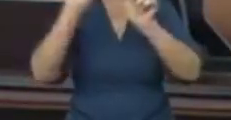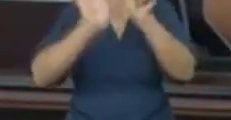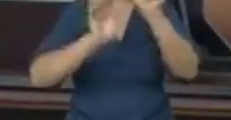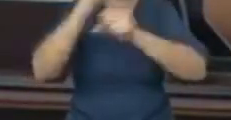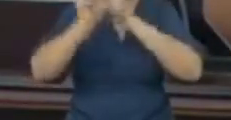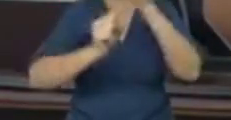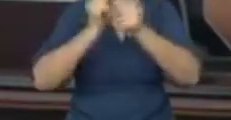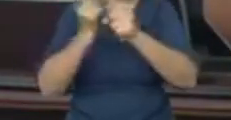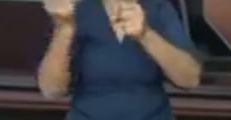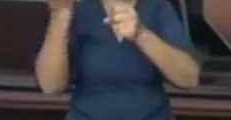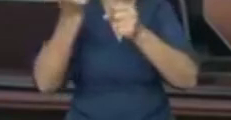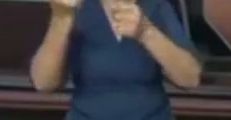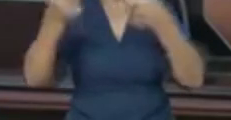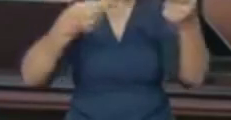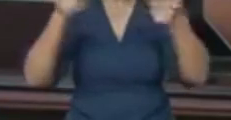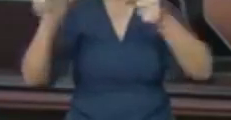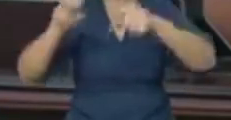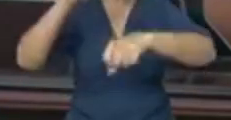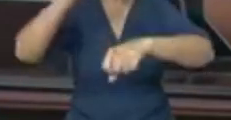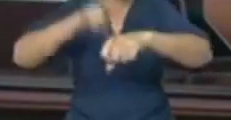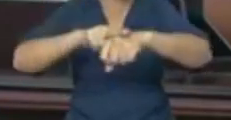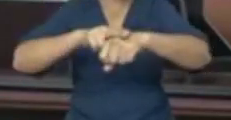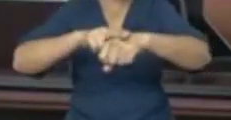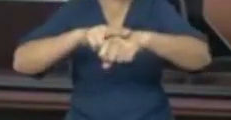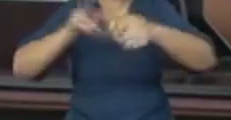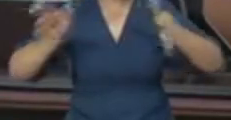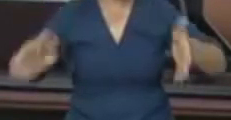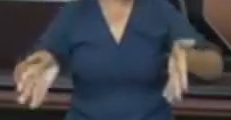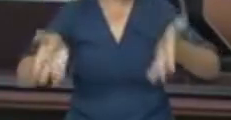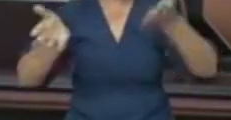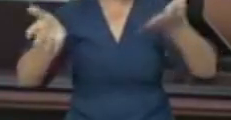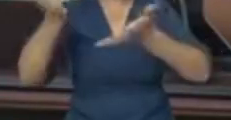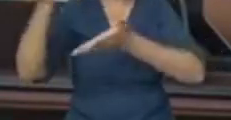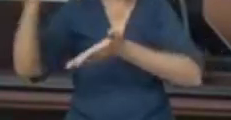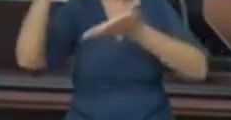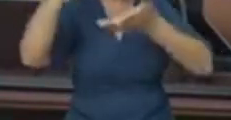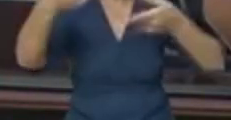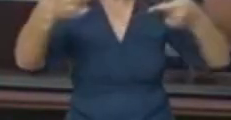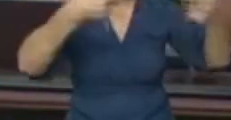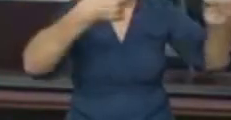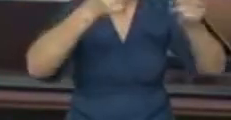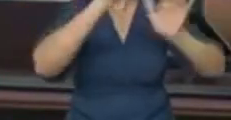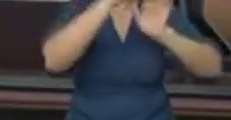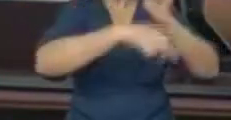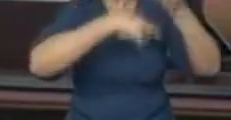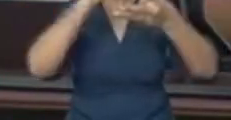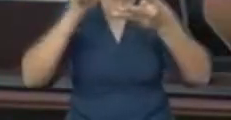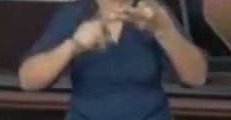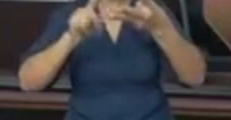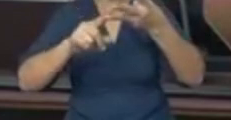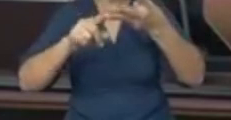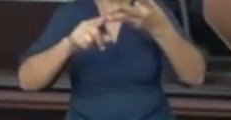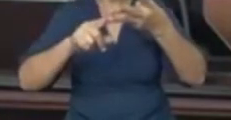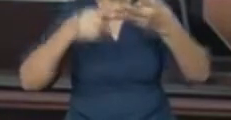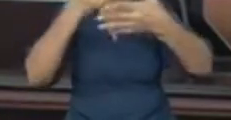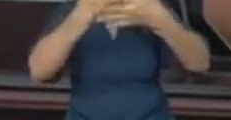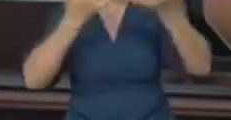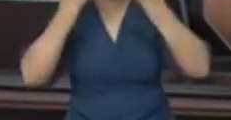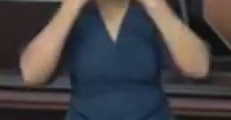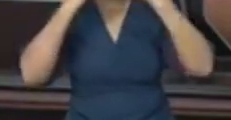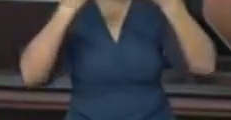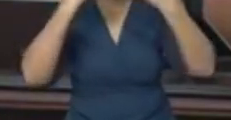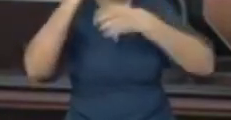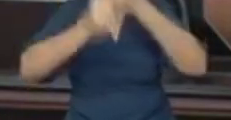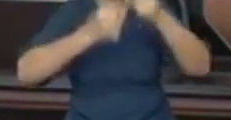de aplicación de la Estrategia Nacional de Promoción de Inversiones y Exportaciones. Tres, remitir el informe anual